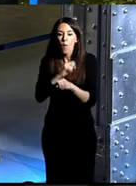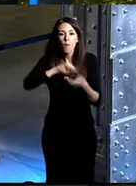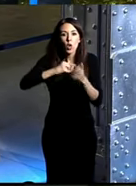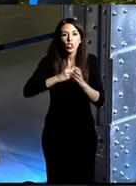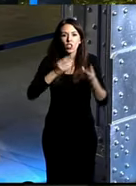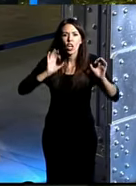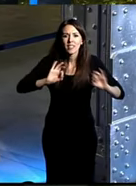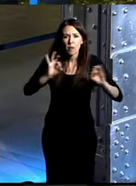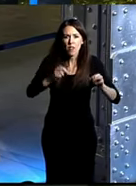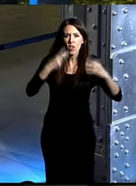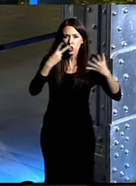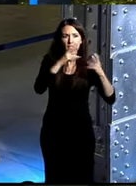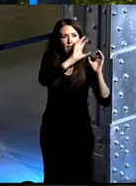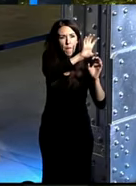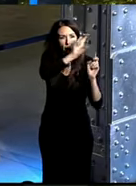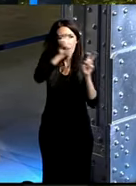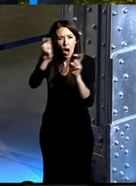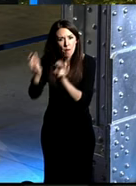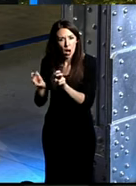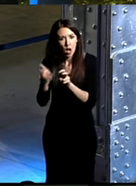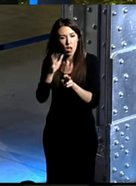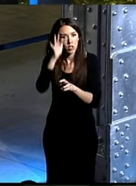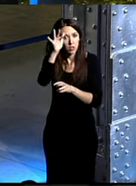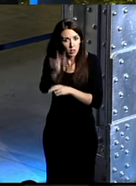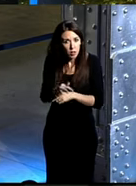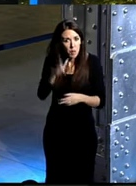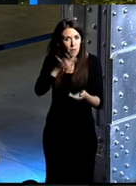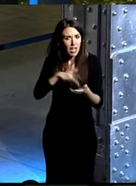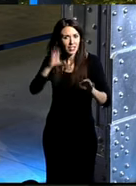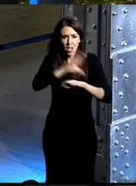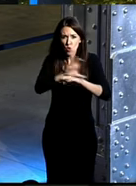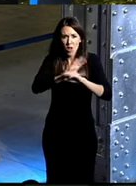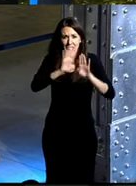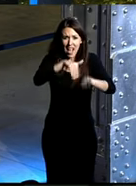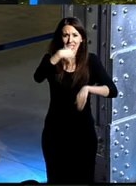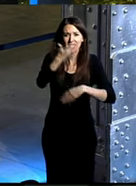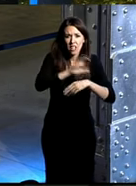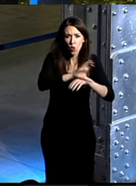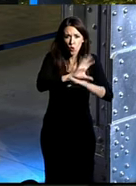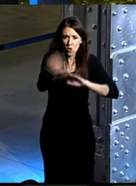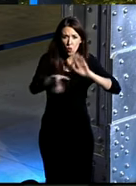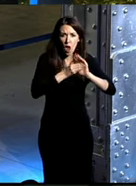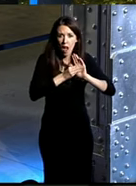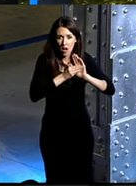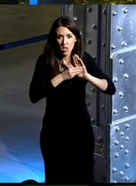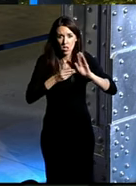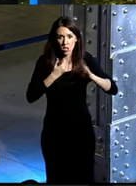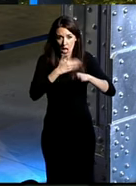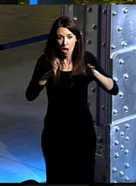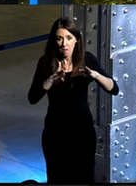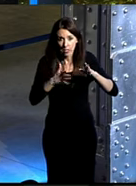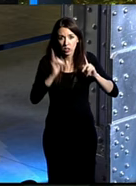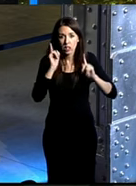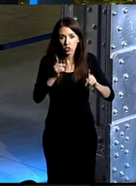específicos en los 7 lugares y va a tener un know-how extracurricular que tiene que ver con que aparte los dean